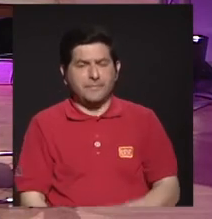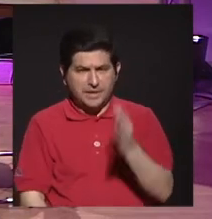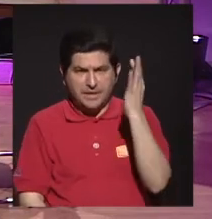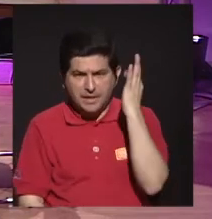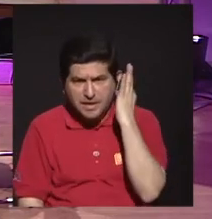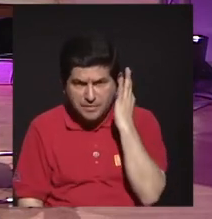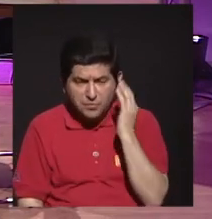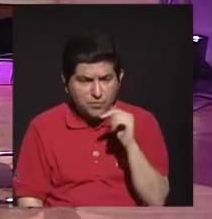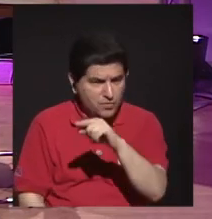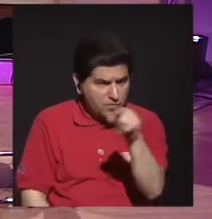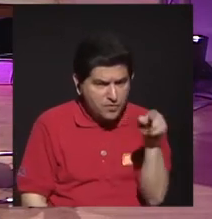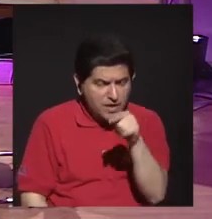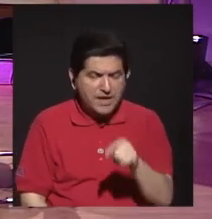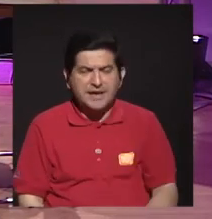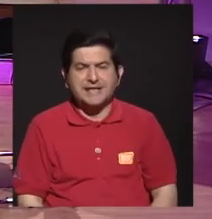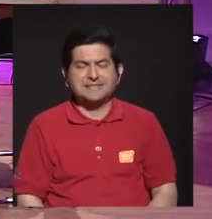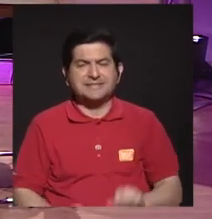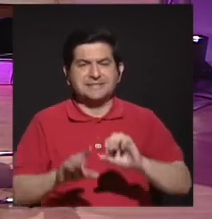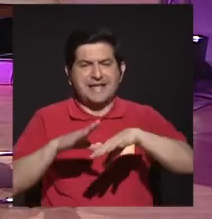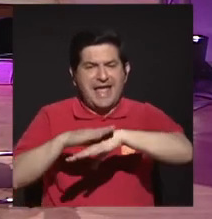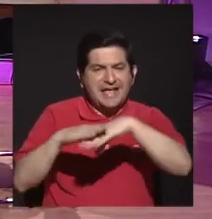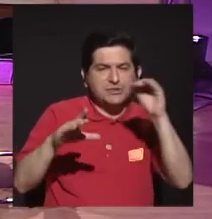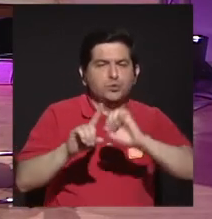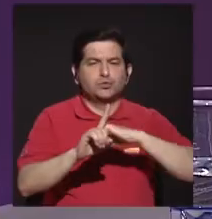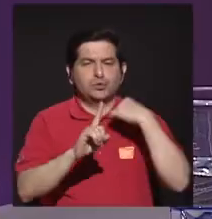estado excluidas socialmente,